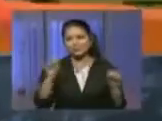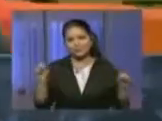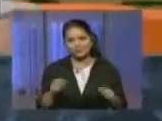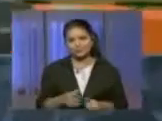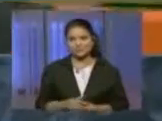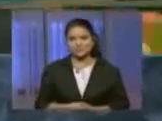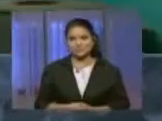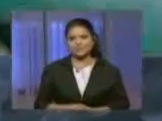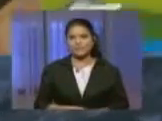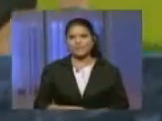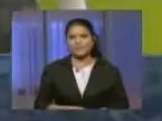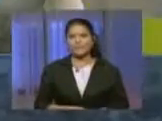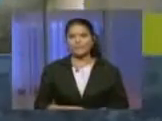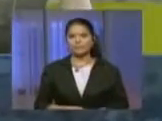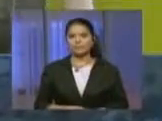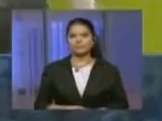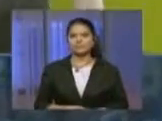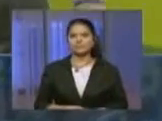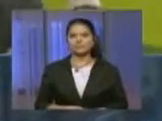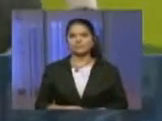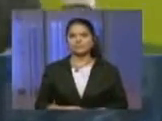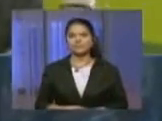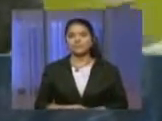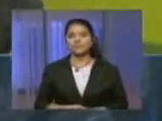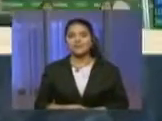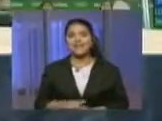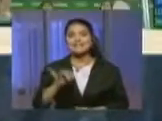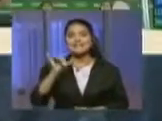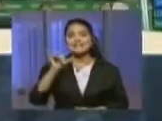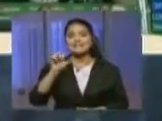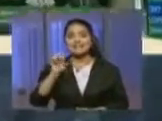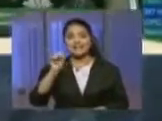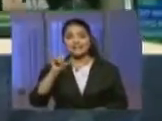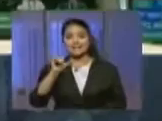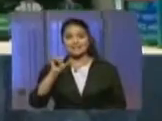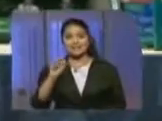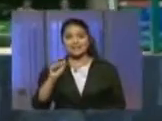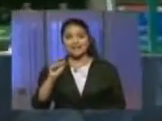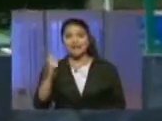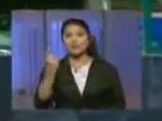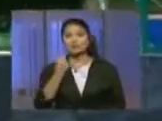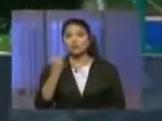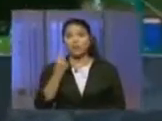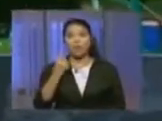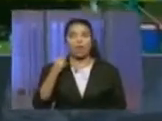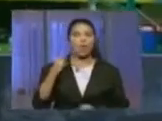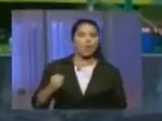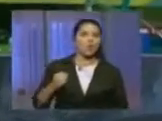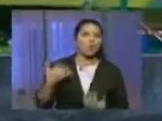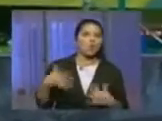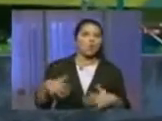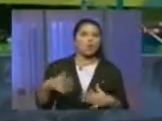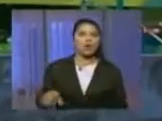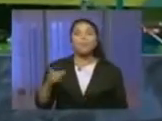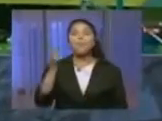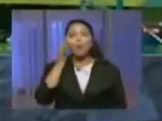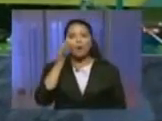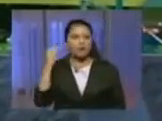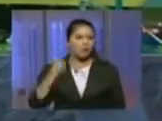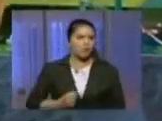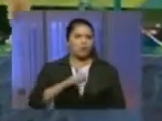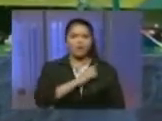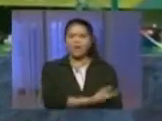ver correcto Jessica está solita echándole pierna es una héroe esta muchacha Es una héroe